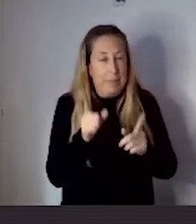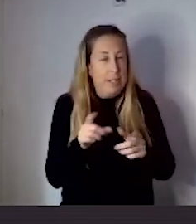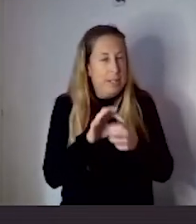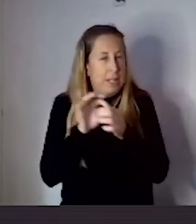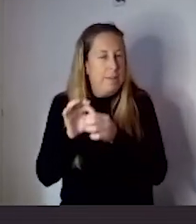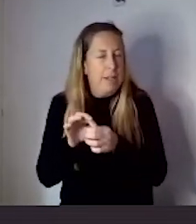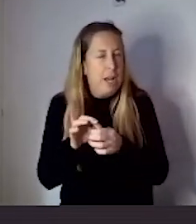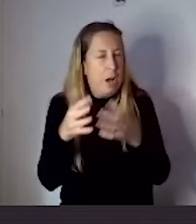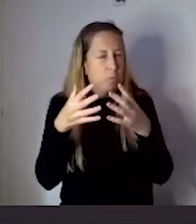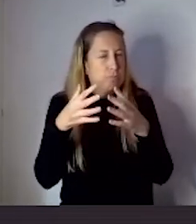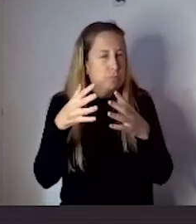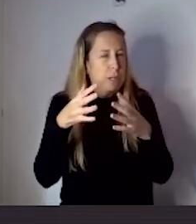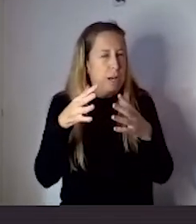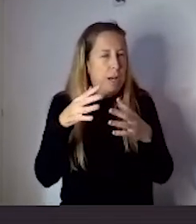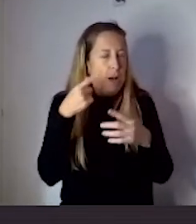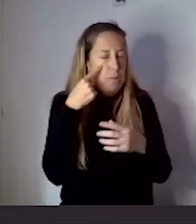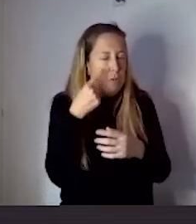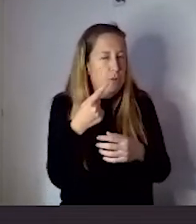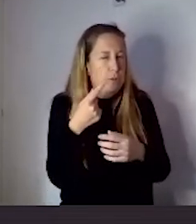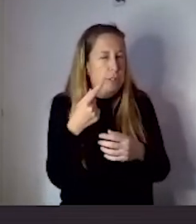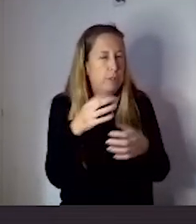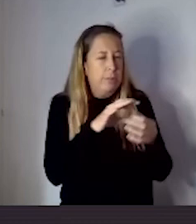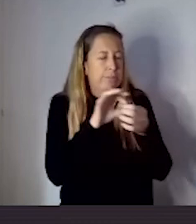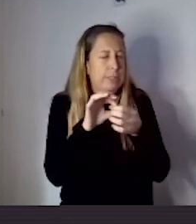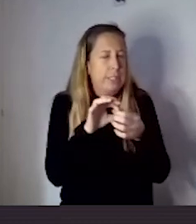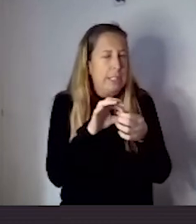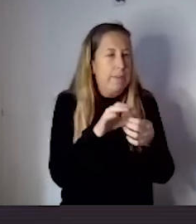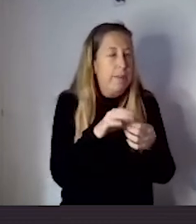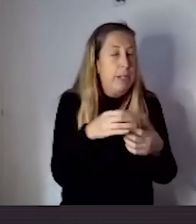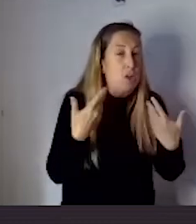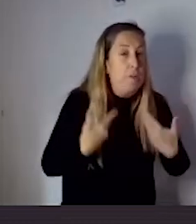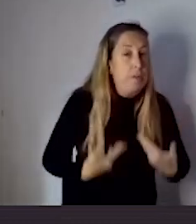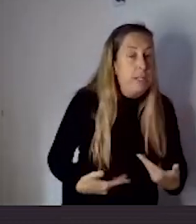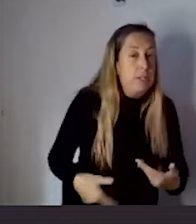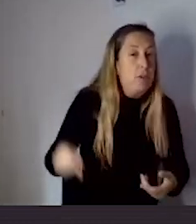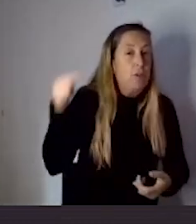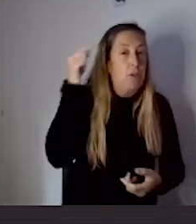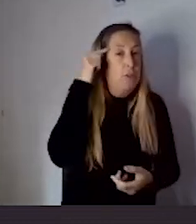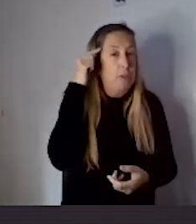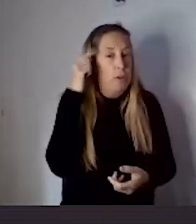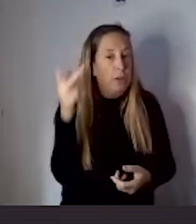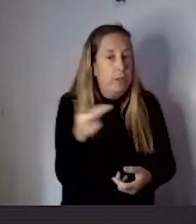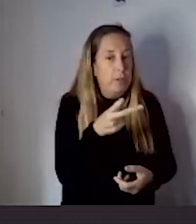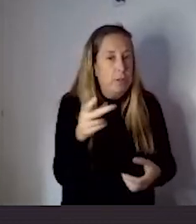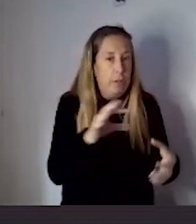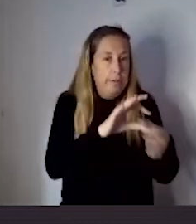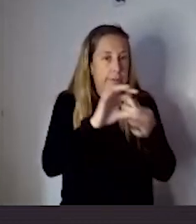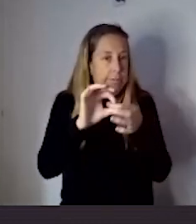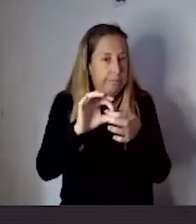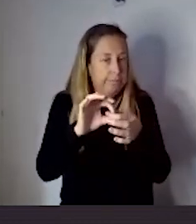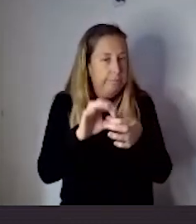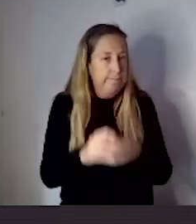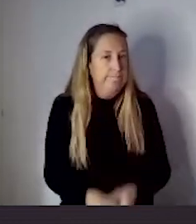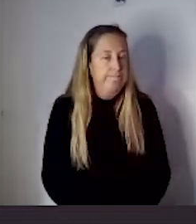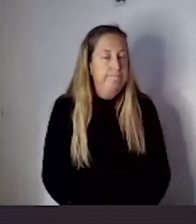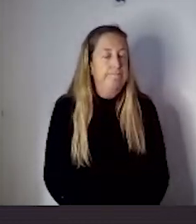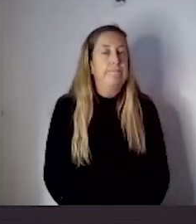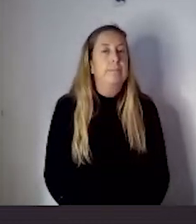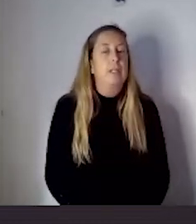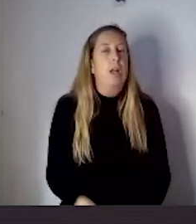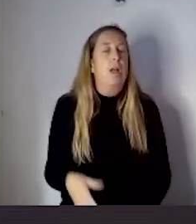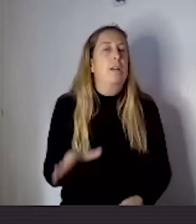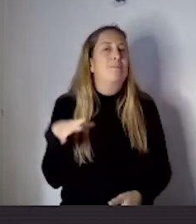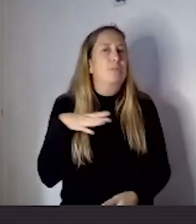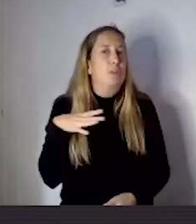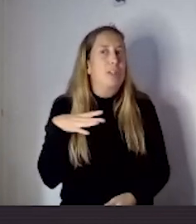conecta lo físico con lo psicológico ese sistema que es subconsciente todavía la verdad que no lo entendemos así con mucho del